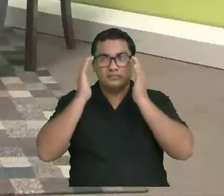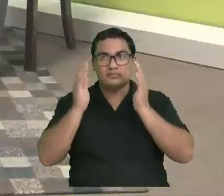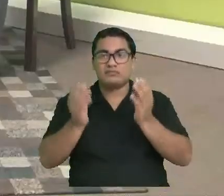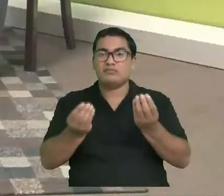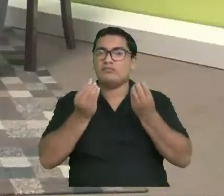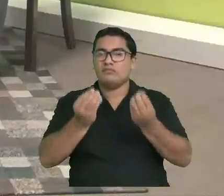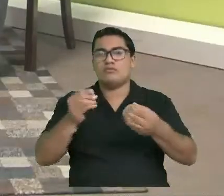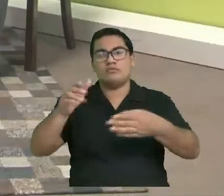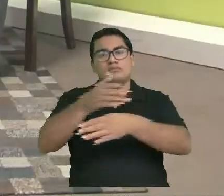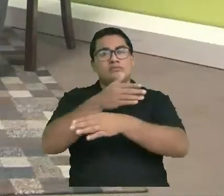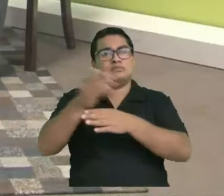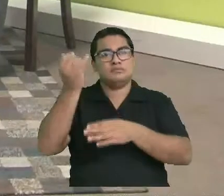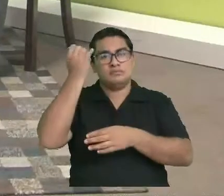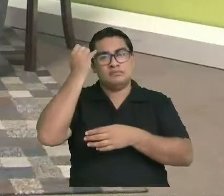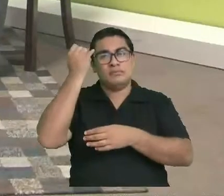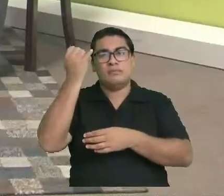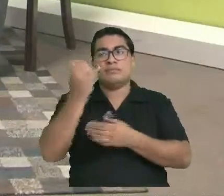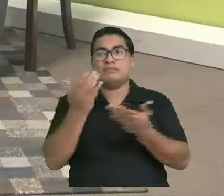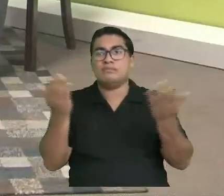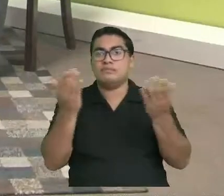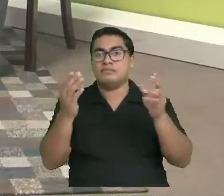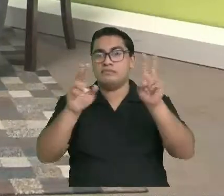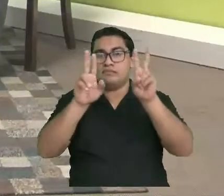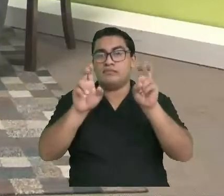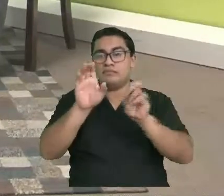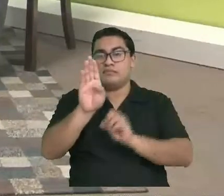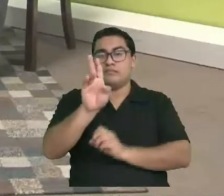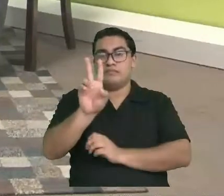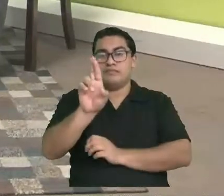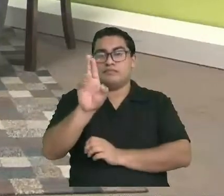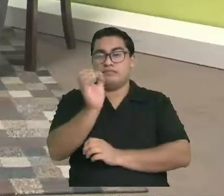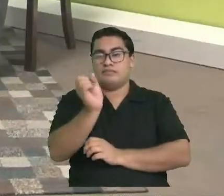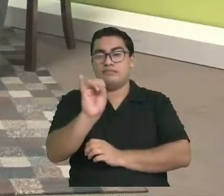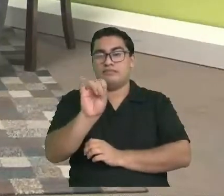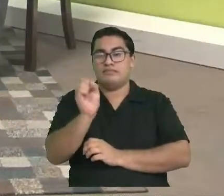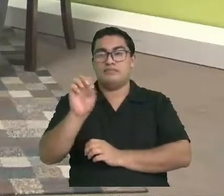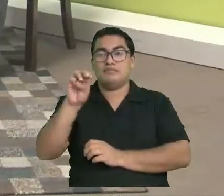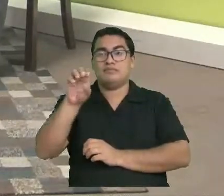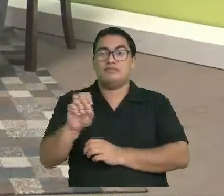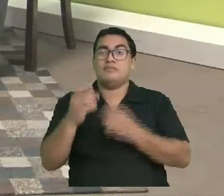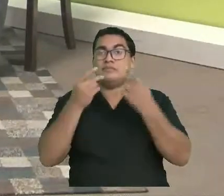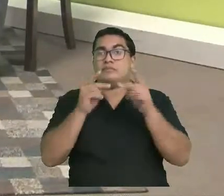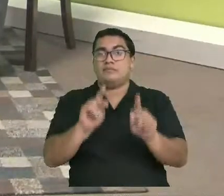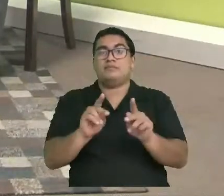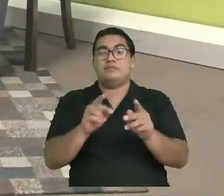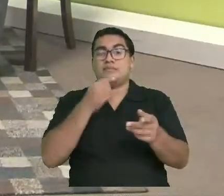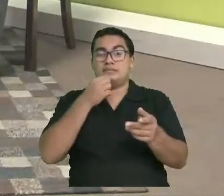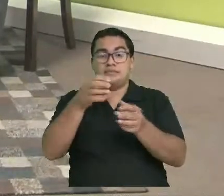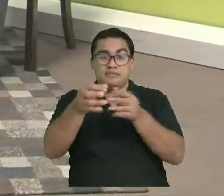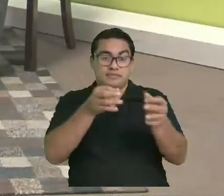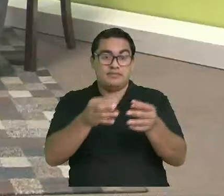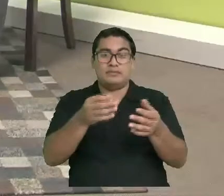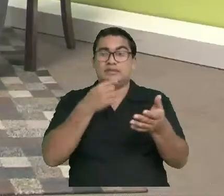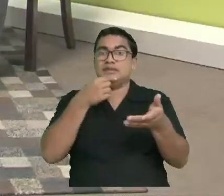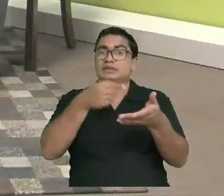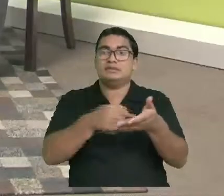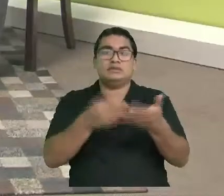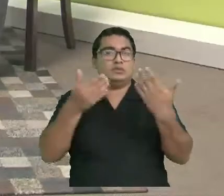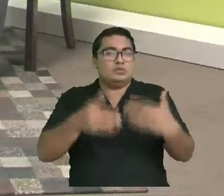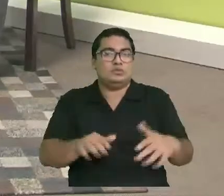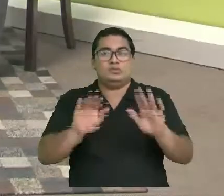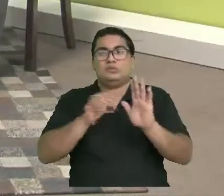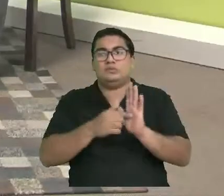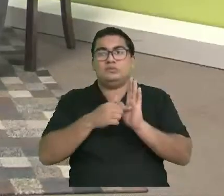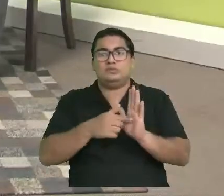hay varias teorías, ¿verdad?, sobre la etiología del bruxismo. Sin embargo, la más aceptada, la más común, es que sea